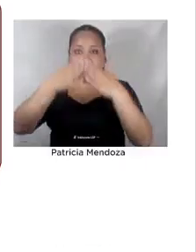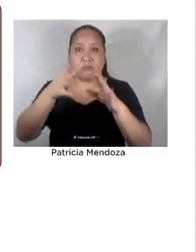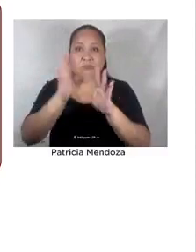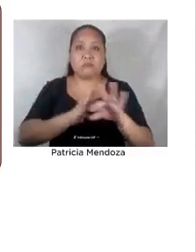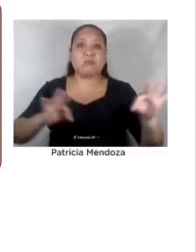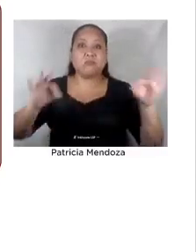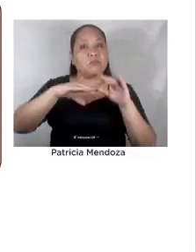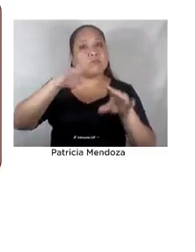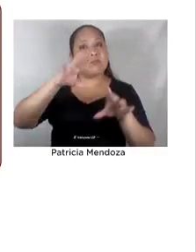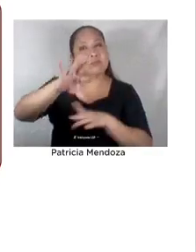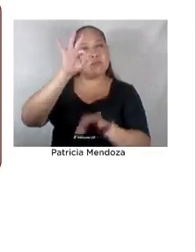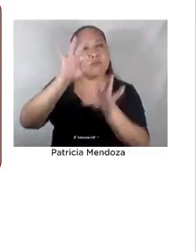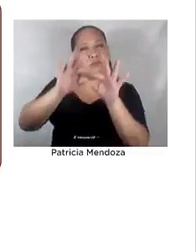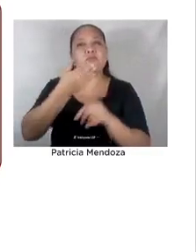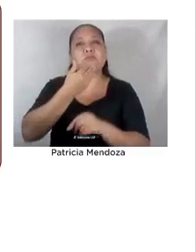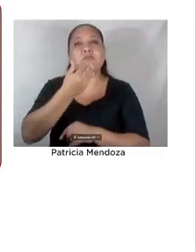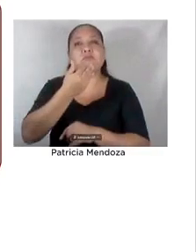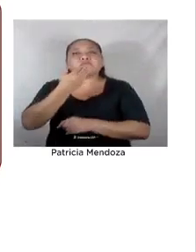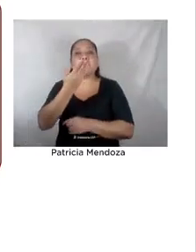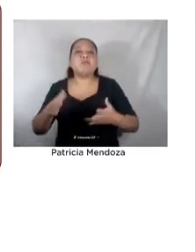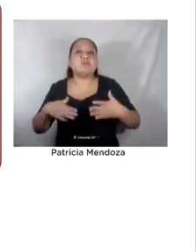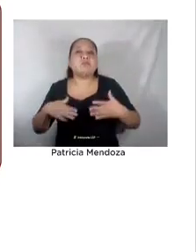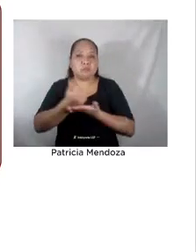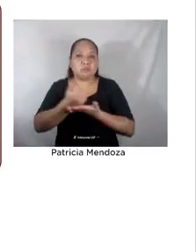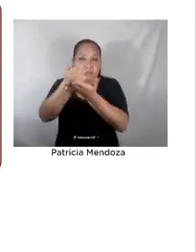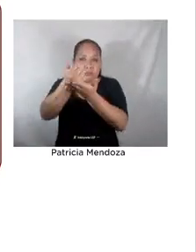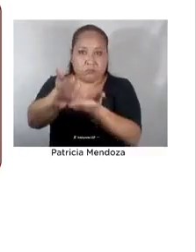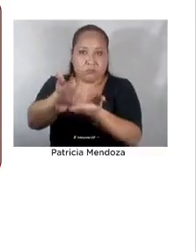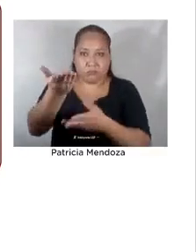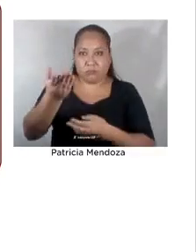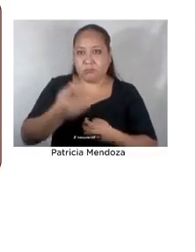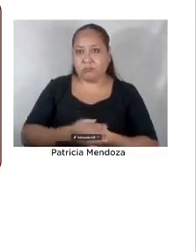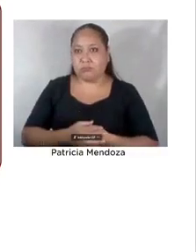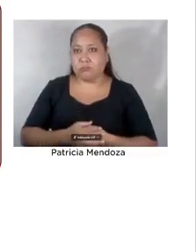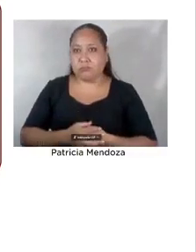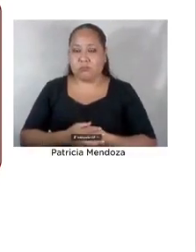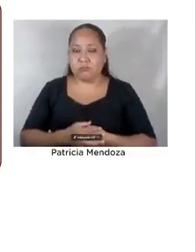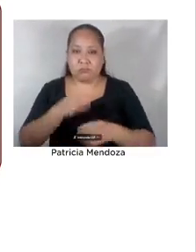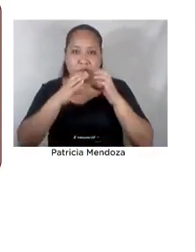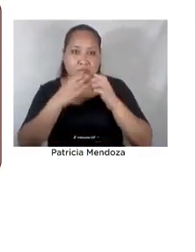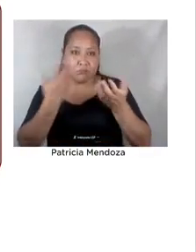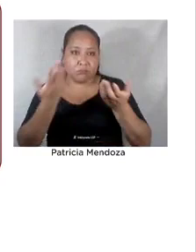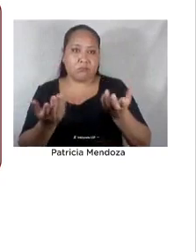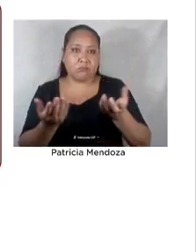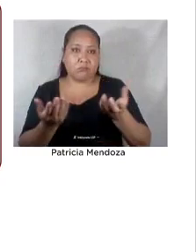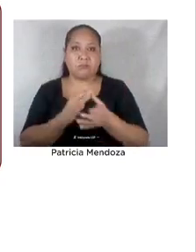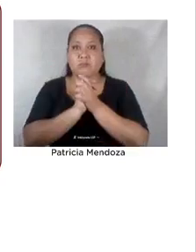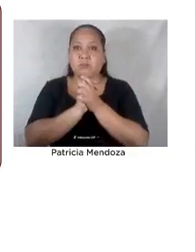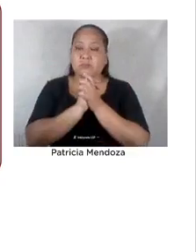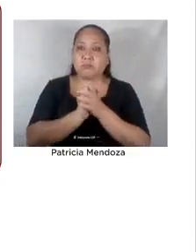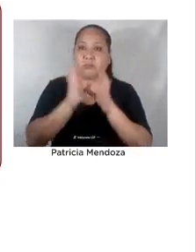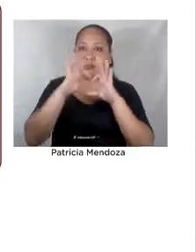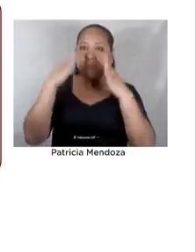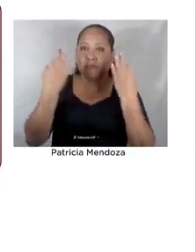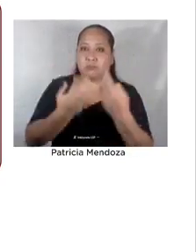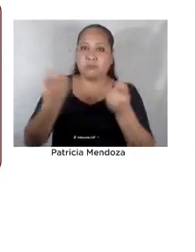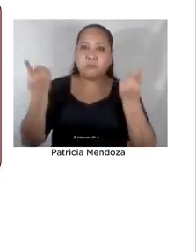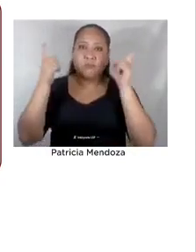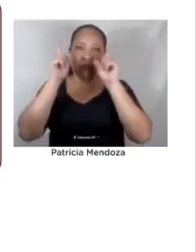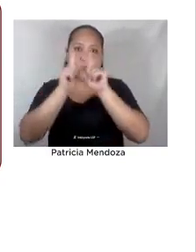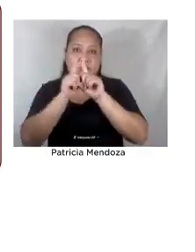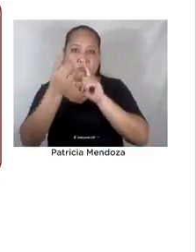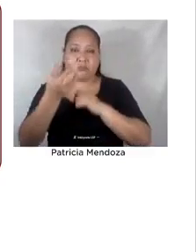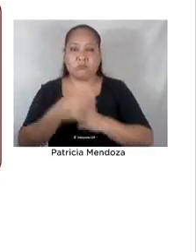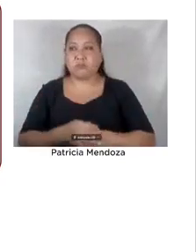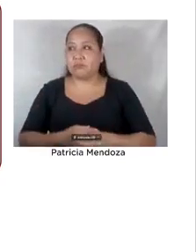primero identificar quién me puede brindar esa ayuda, ¿no? Hablemos con nuestros colegas, nuestra familia, nuestra pareja. Realmente